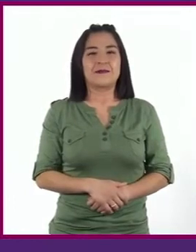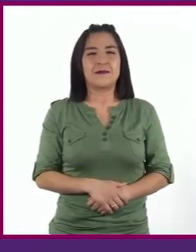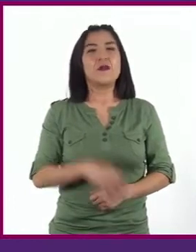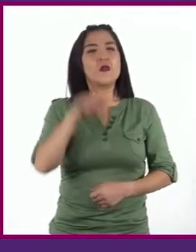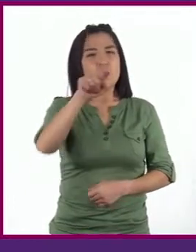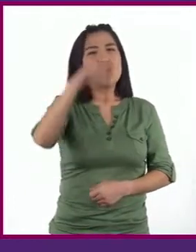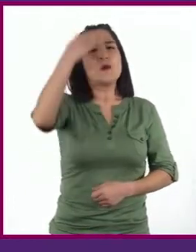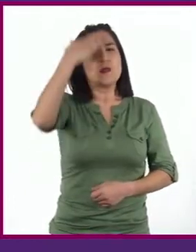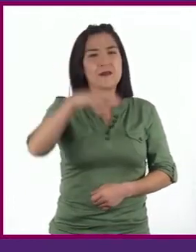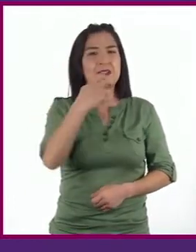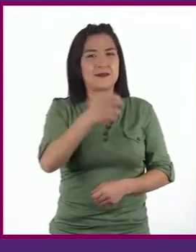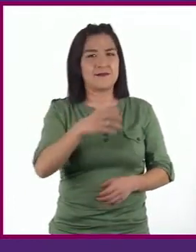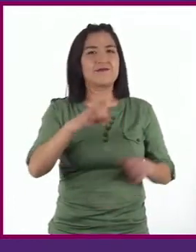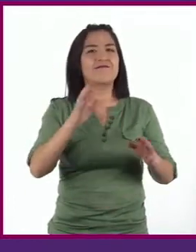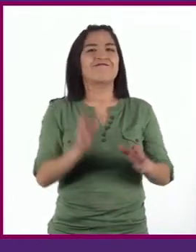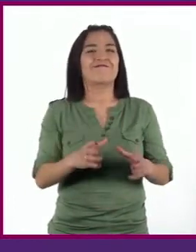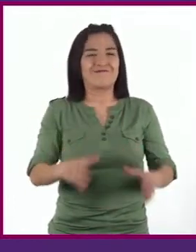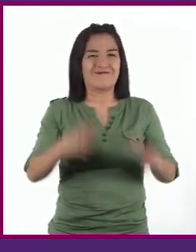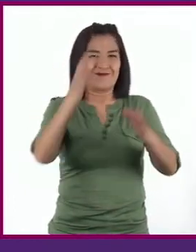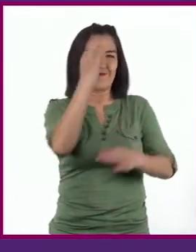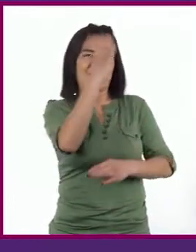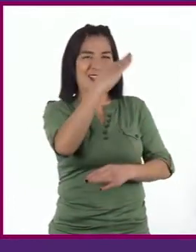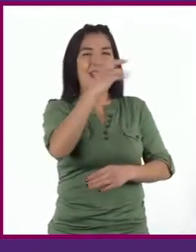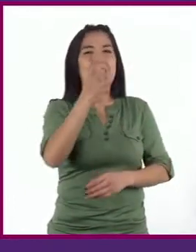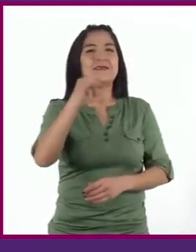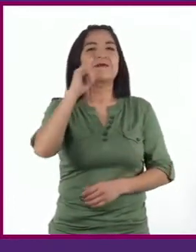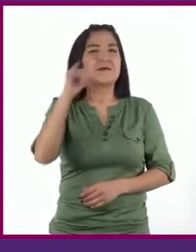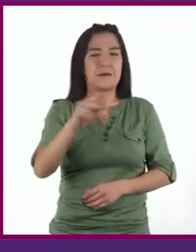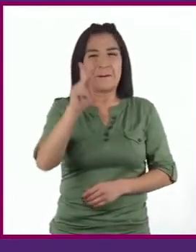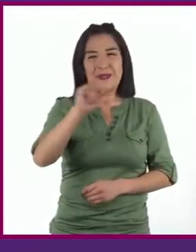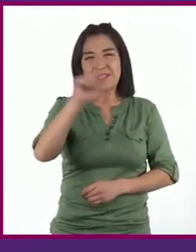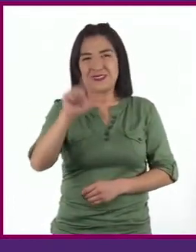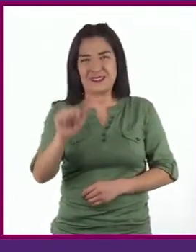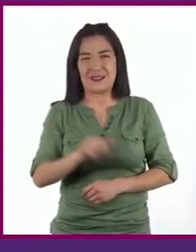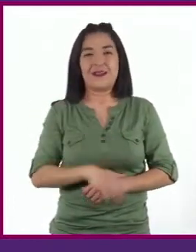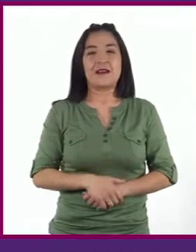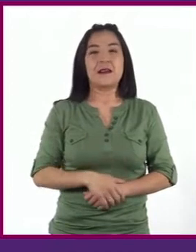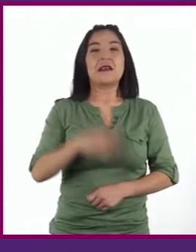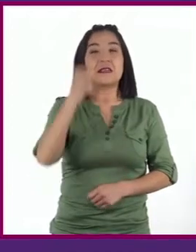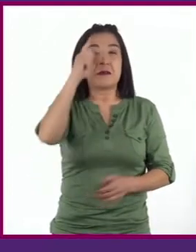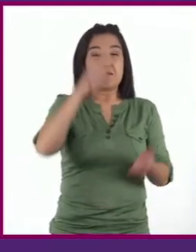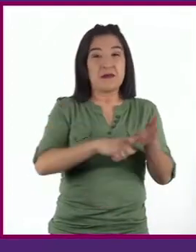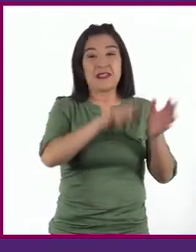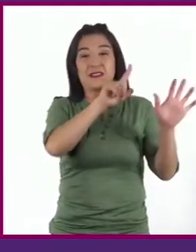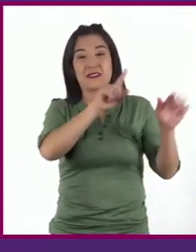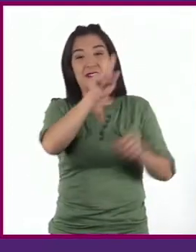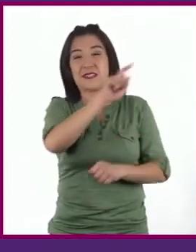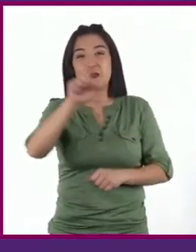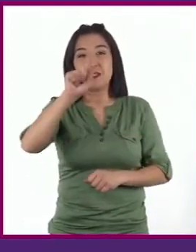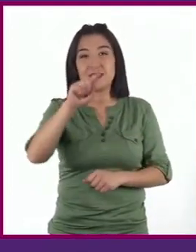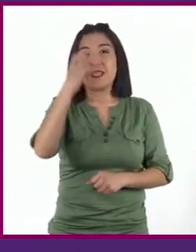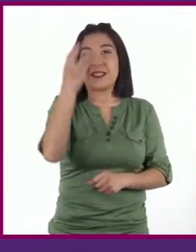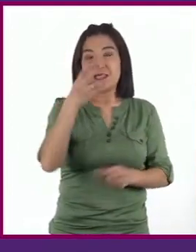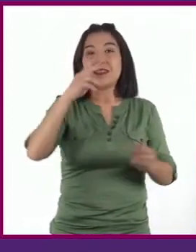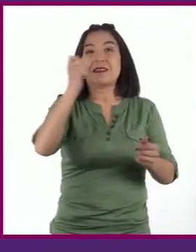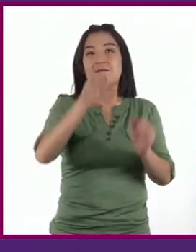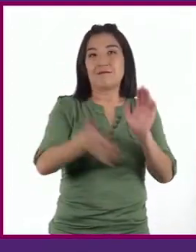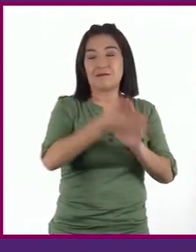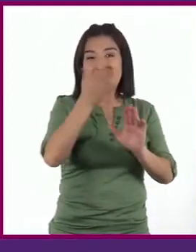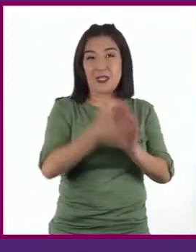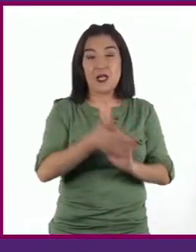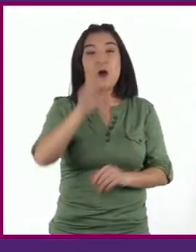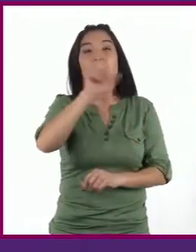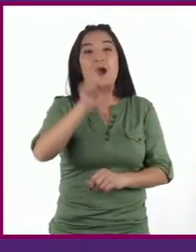¿Sabías que la Torre de Pisa se comenzó a construir en el año de 1173? Y que cuando el